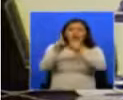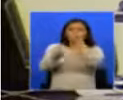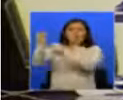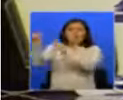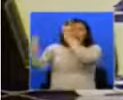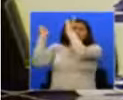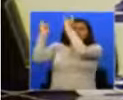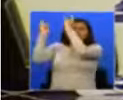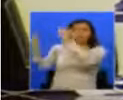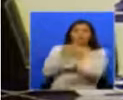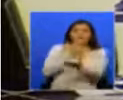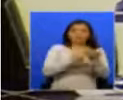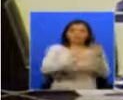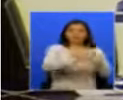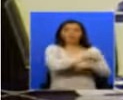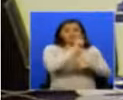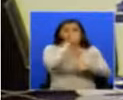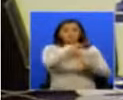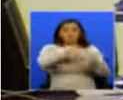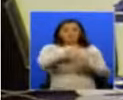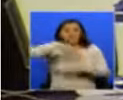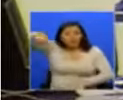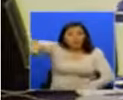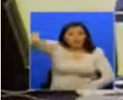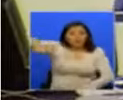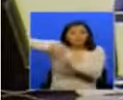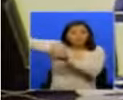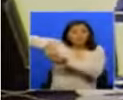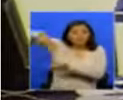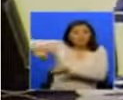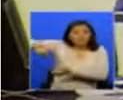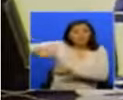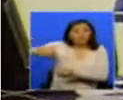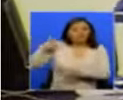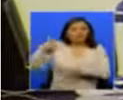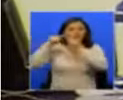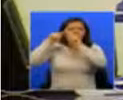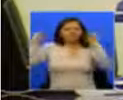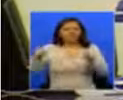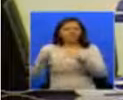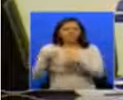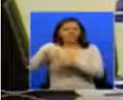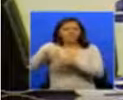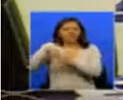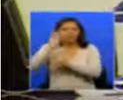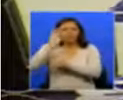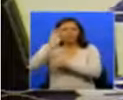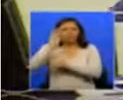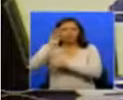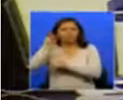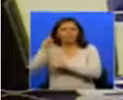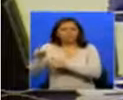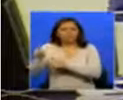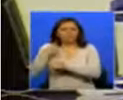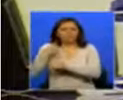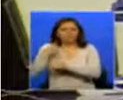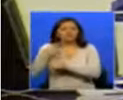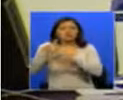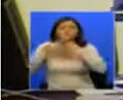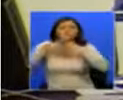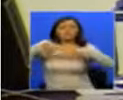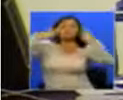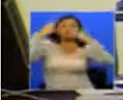todos extranjeros, nacionales, que eran poseedores de esos bonos. Se anunciaba, en un caso único en el mundo, vamos a comprar